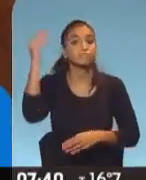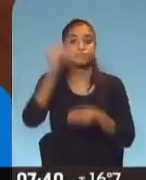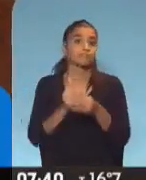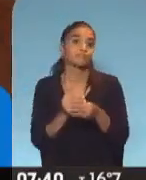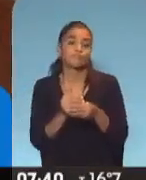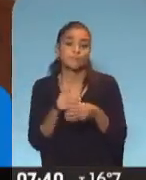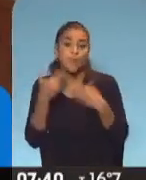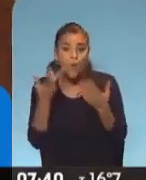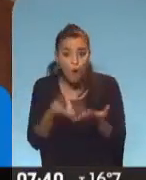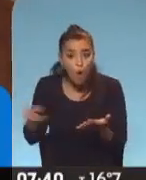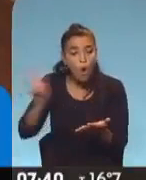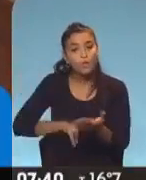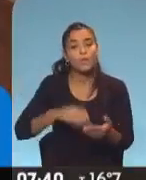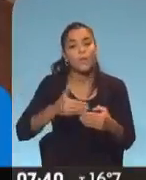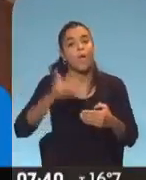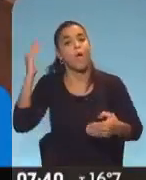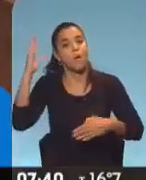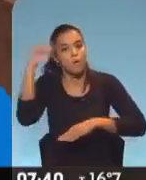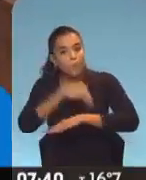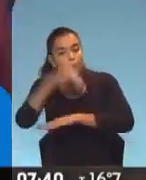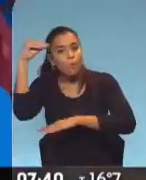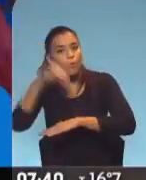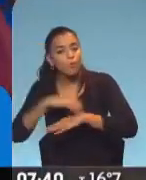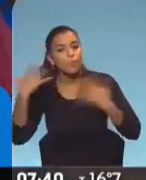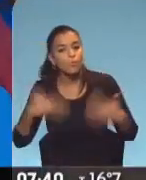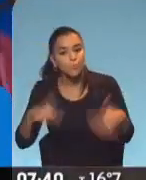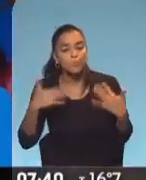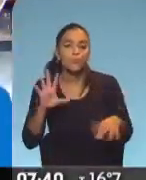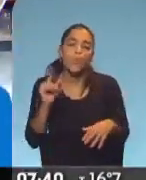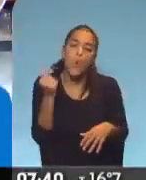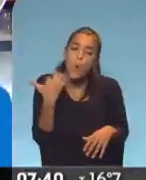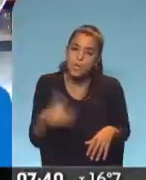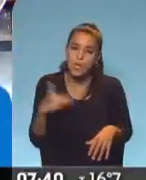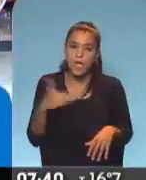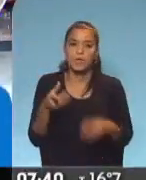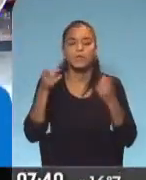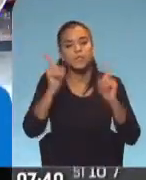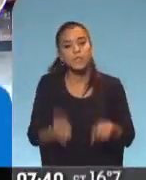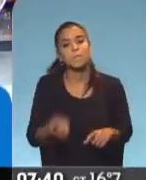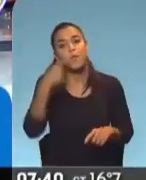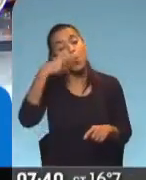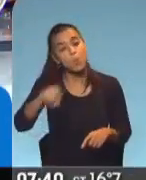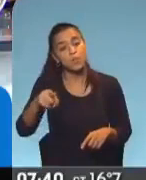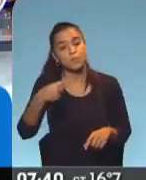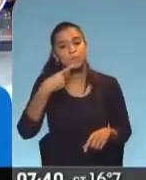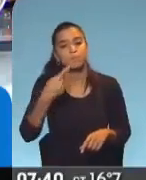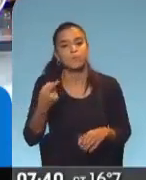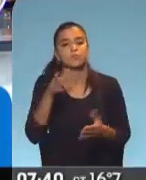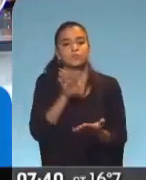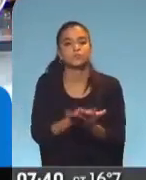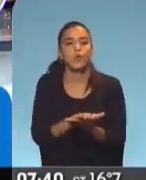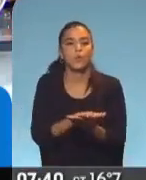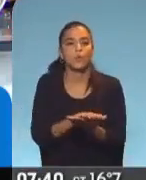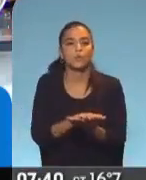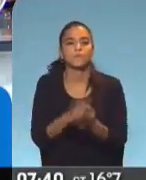entonces volver a poner eso en juego va a hacer que sea muy caro. Y lo último para mencionar tiene que ver con lo